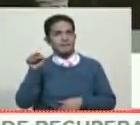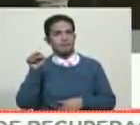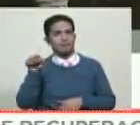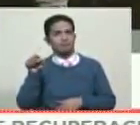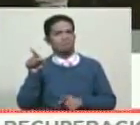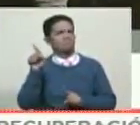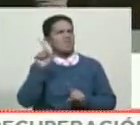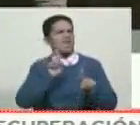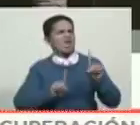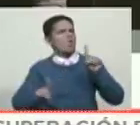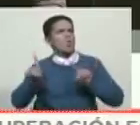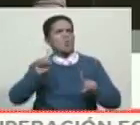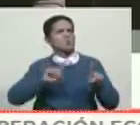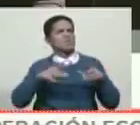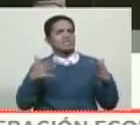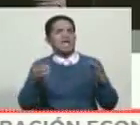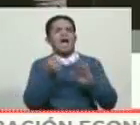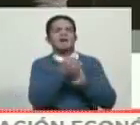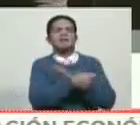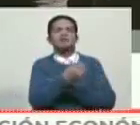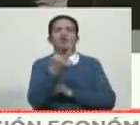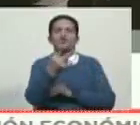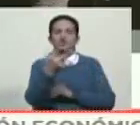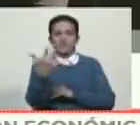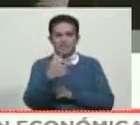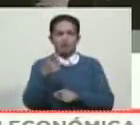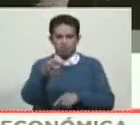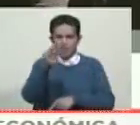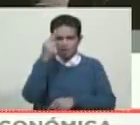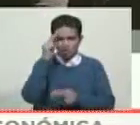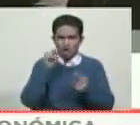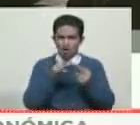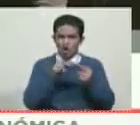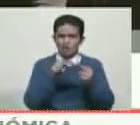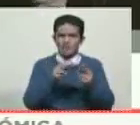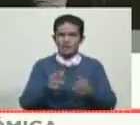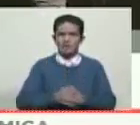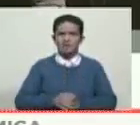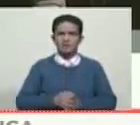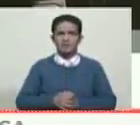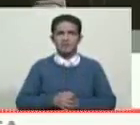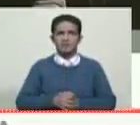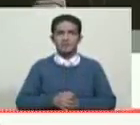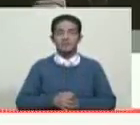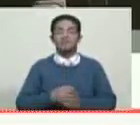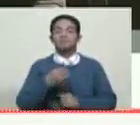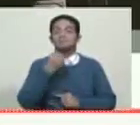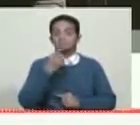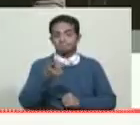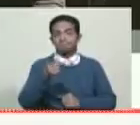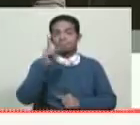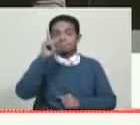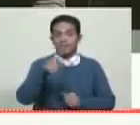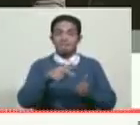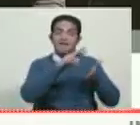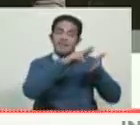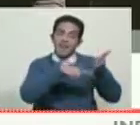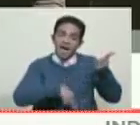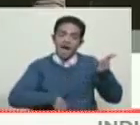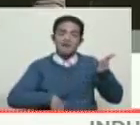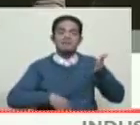excusa el artículo 233. ¿Ustedes han leído el artículo 233? Es bueno leerlo, explicarlo en